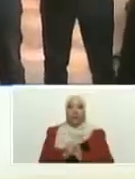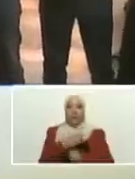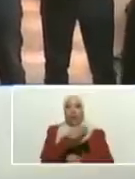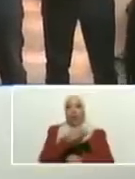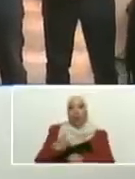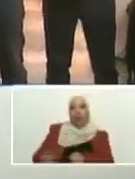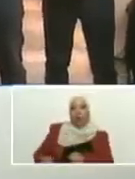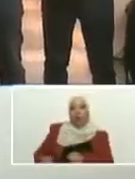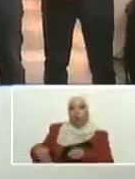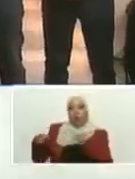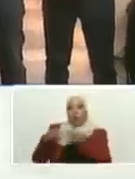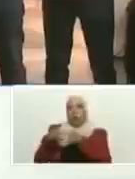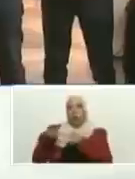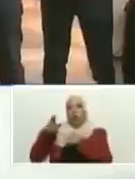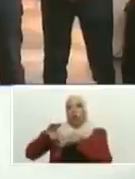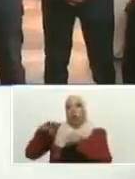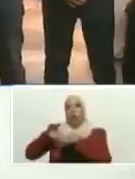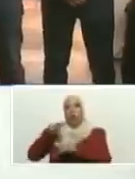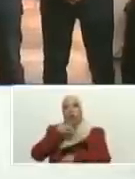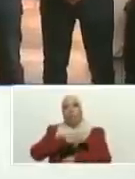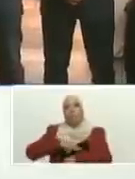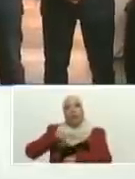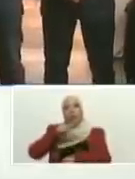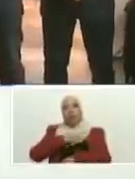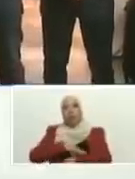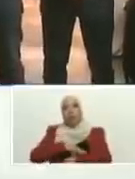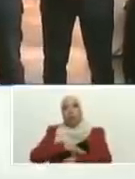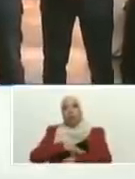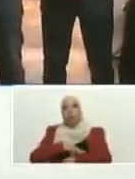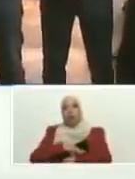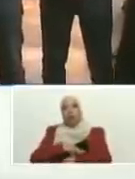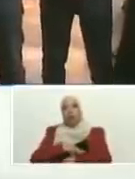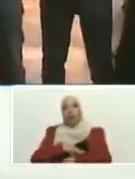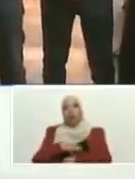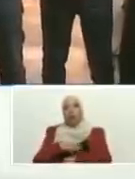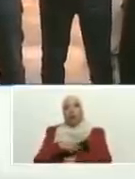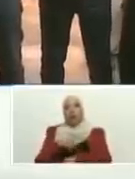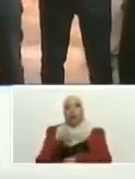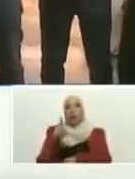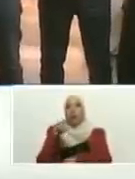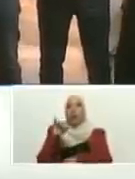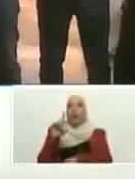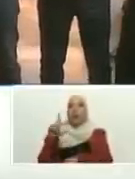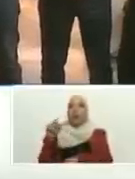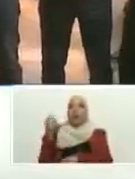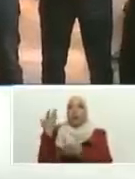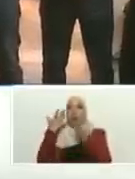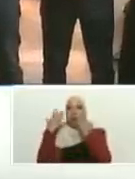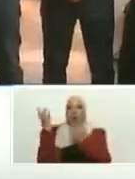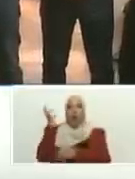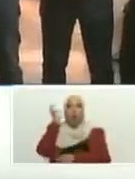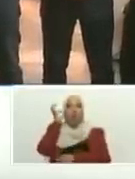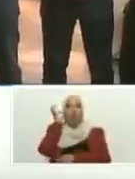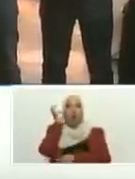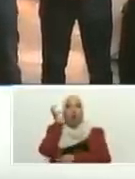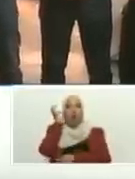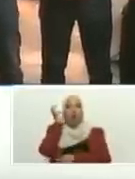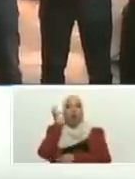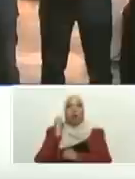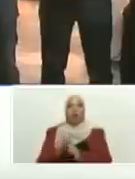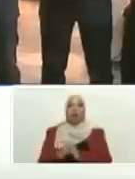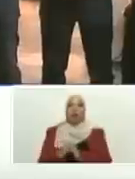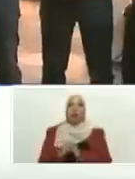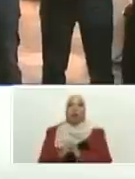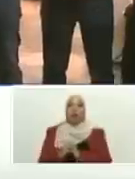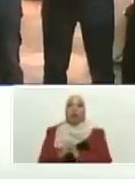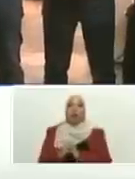presidenta de la Fundación Base de Misiones, con Dexi Palma, vocera de la comunidad, porque vamos a